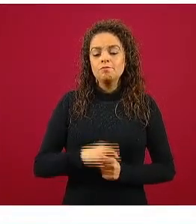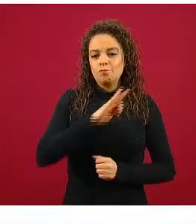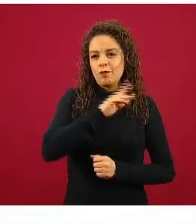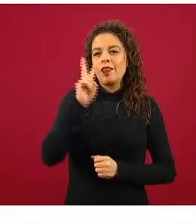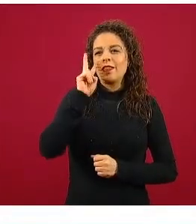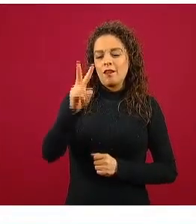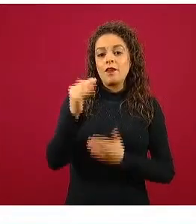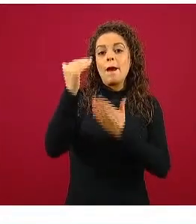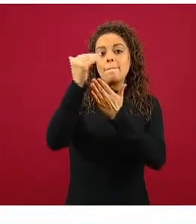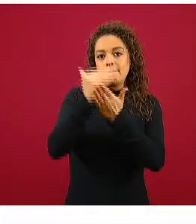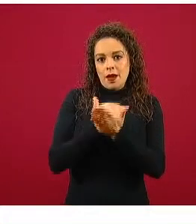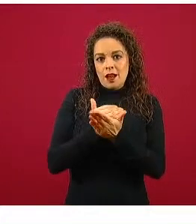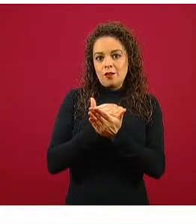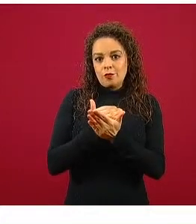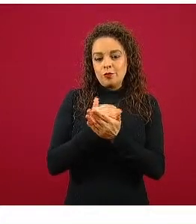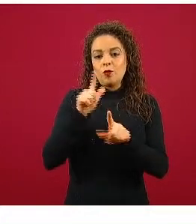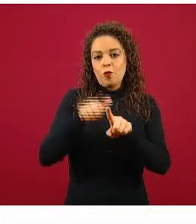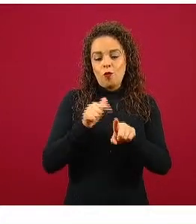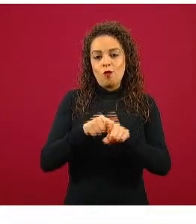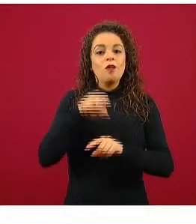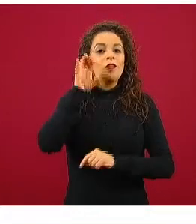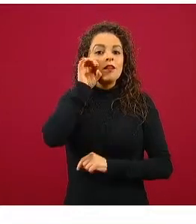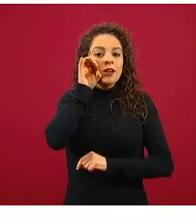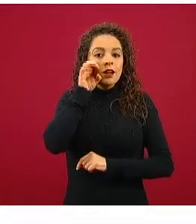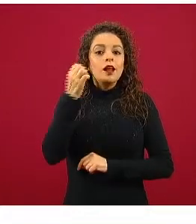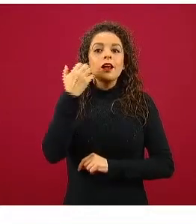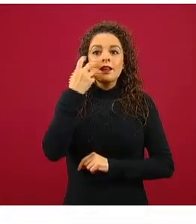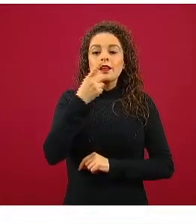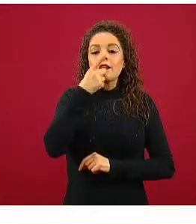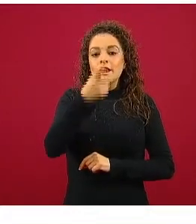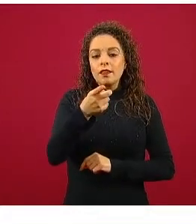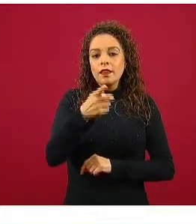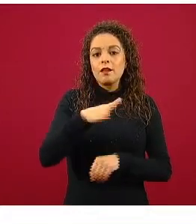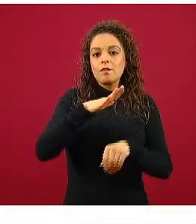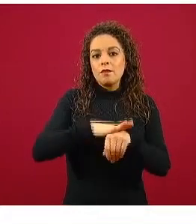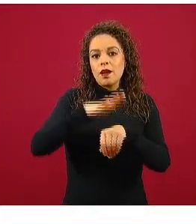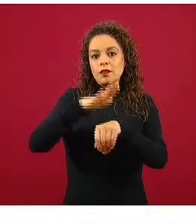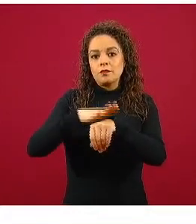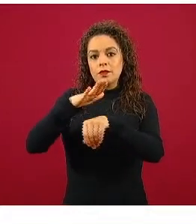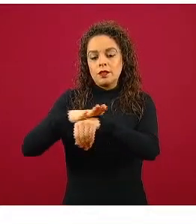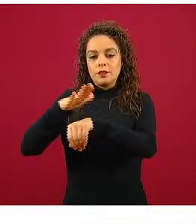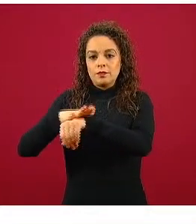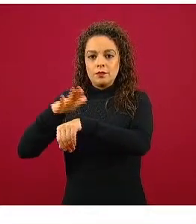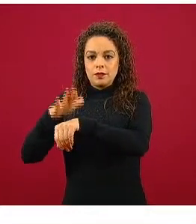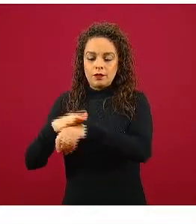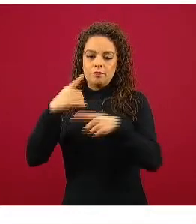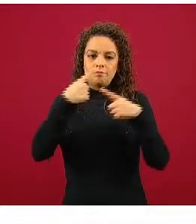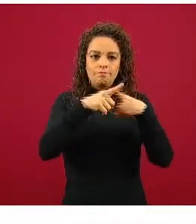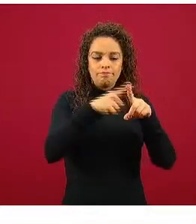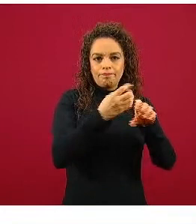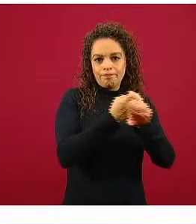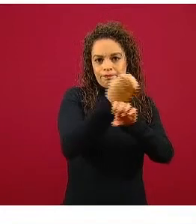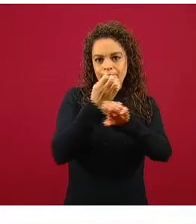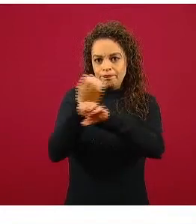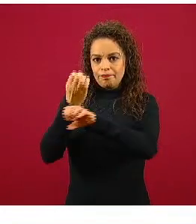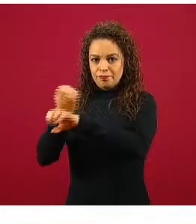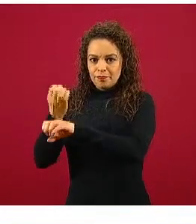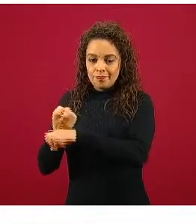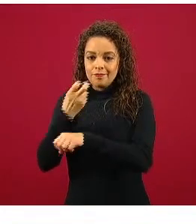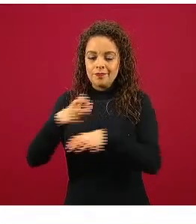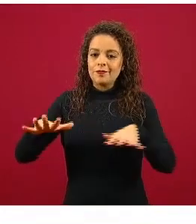entidades federativas en color naranja, lo que quiere decir que cada día se van sumando más casos en las diferentes entidades y por lo tanto van tomando